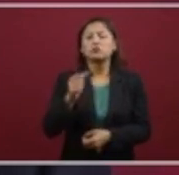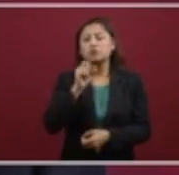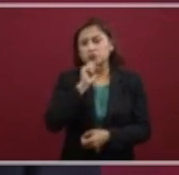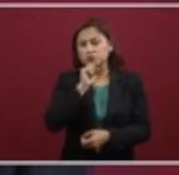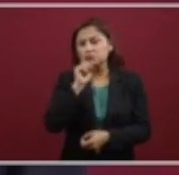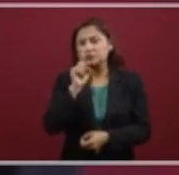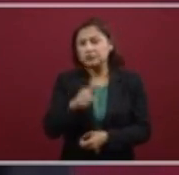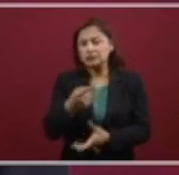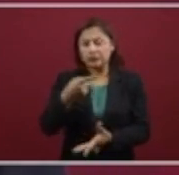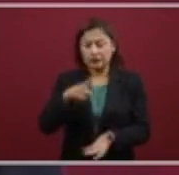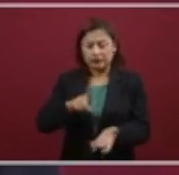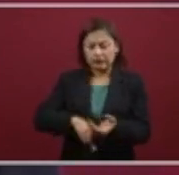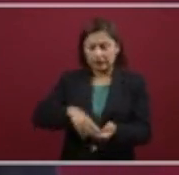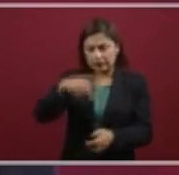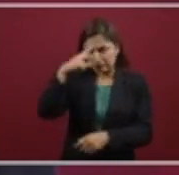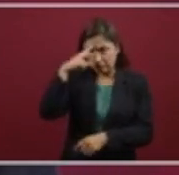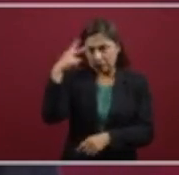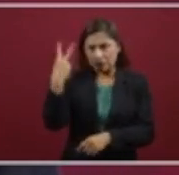el país,